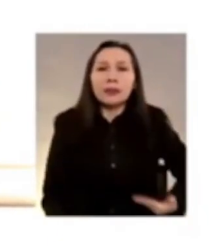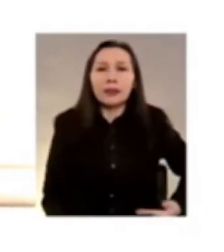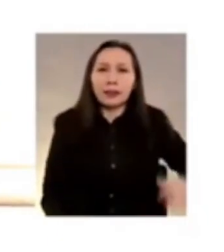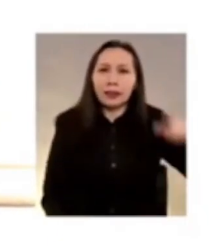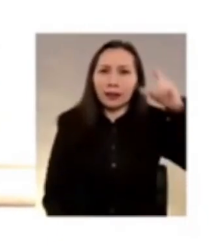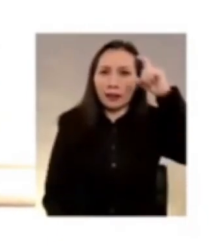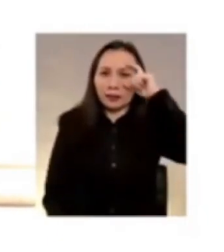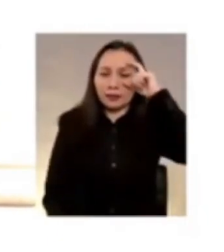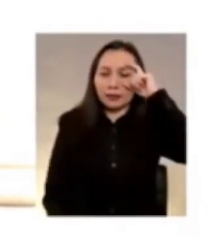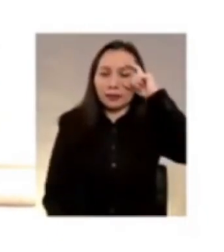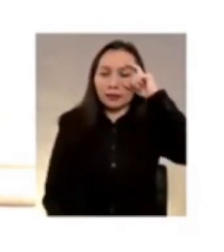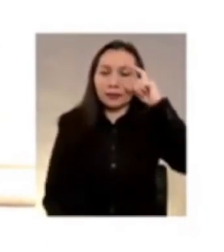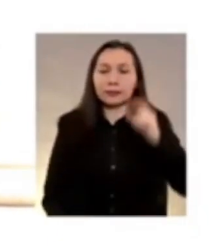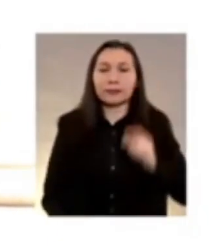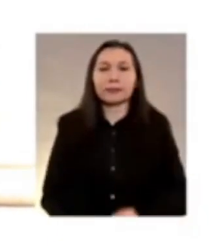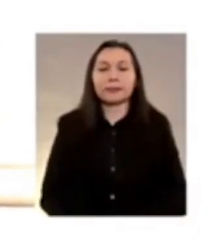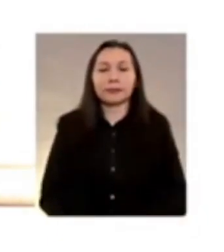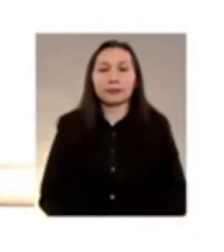Salvador Allende.